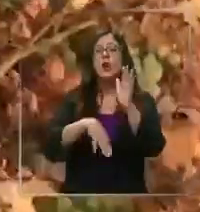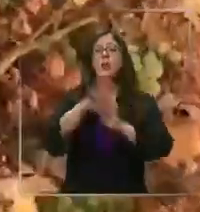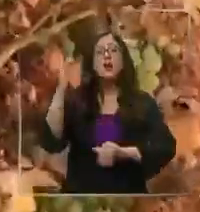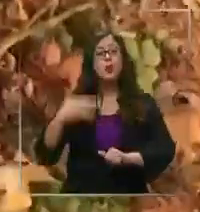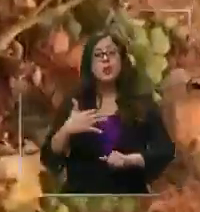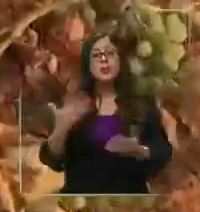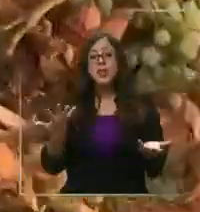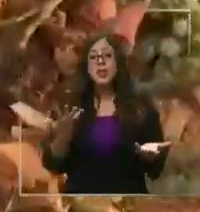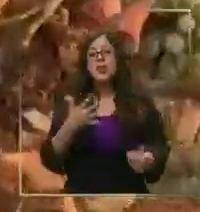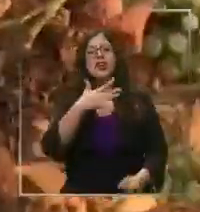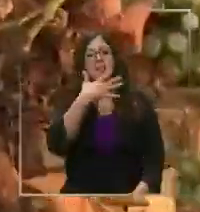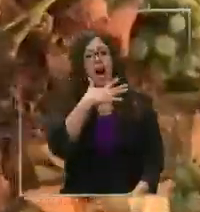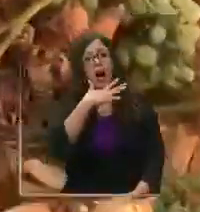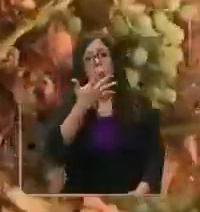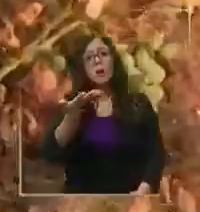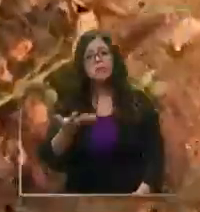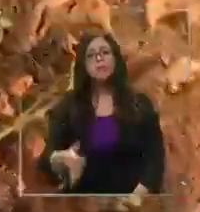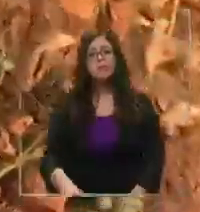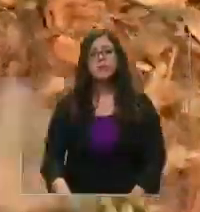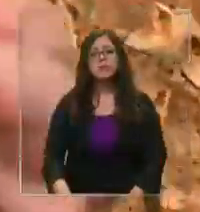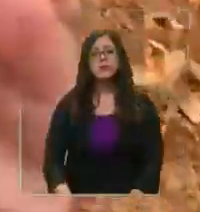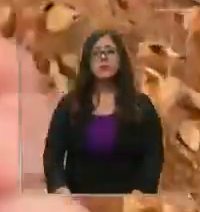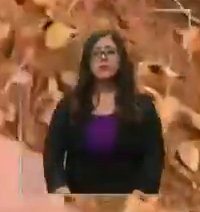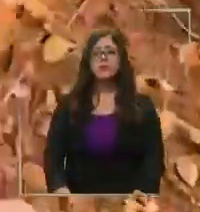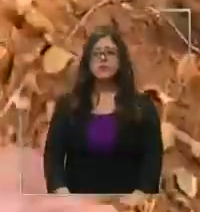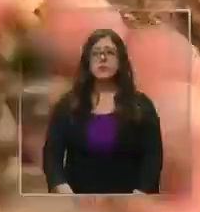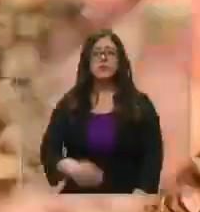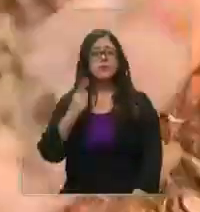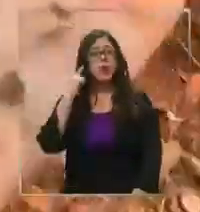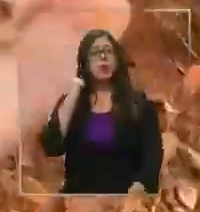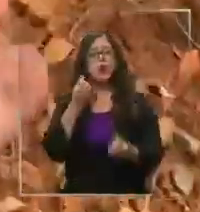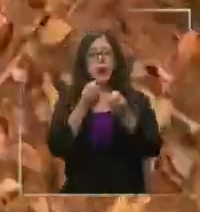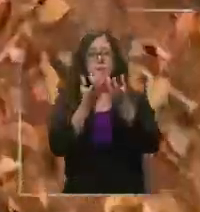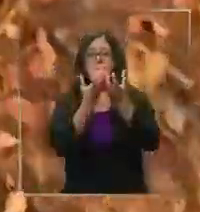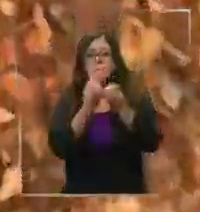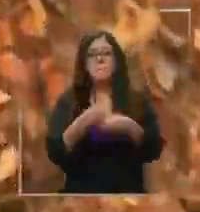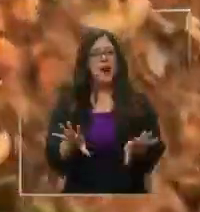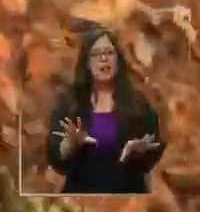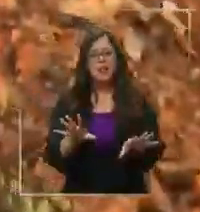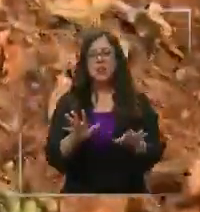el agua. Pérdida total.